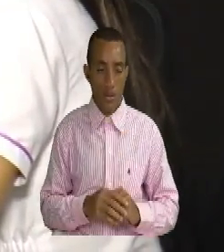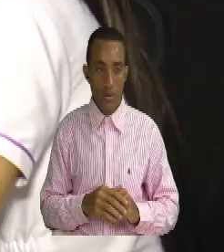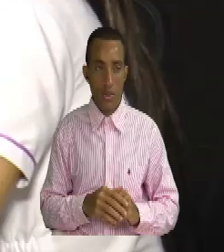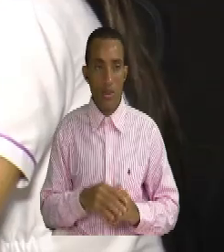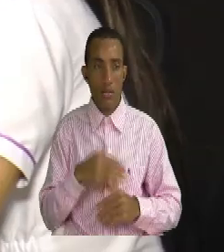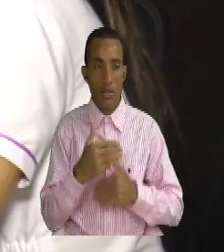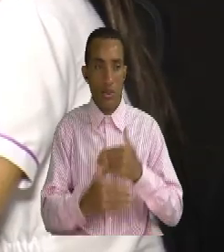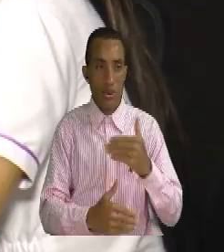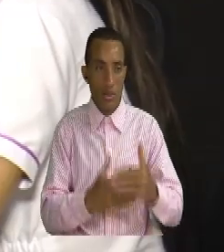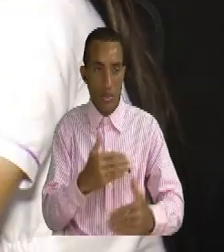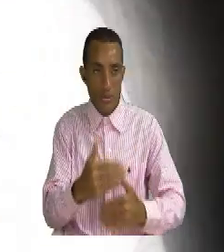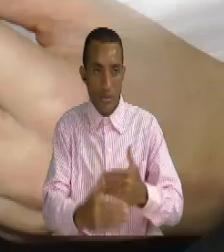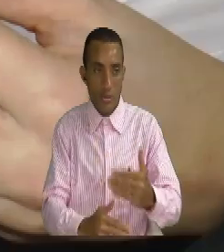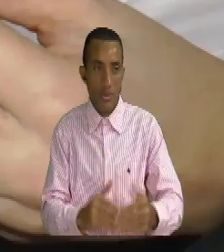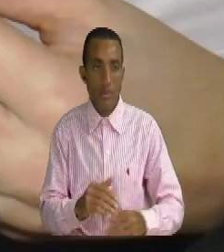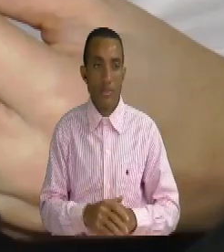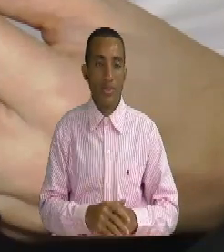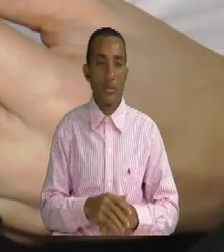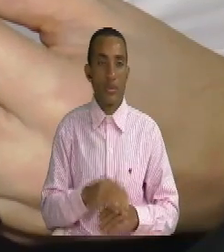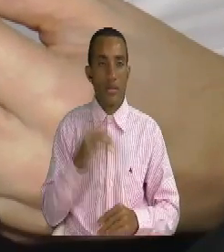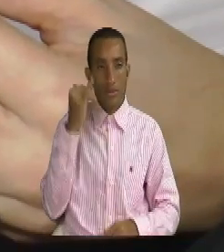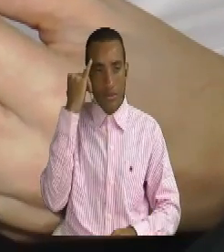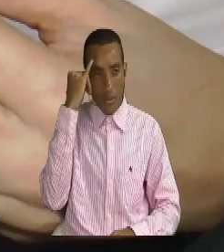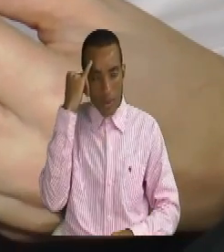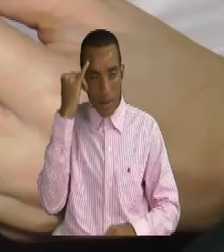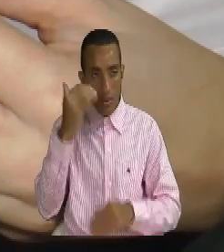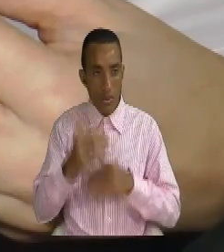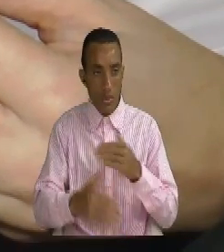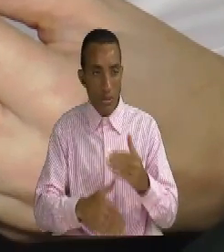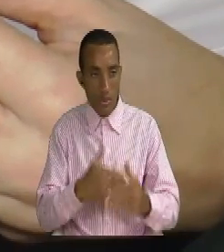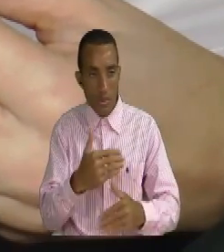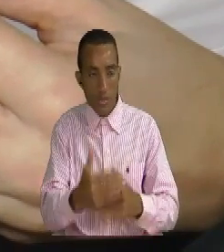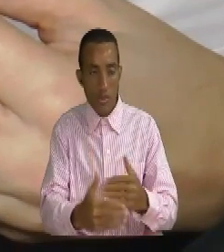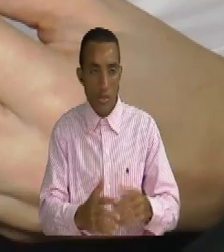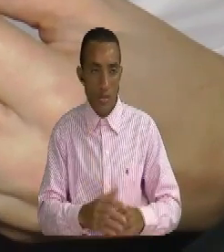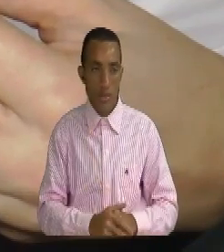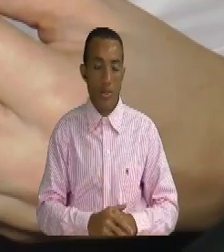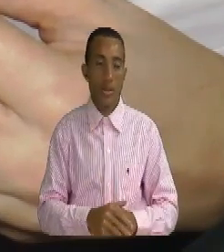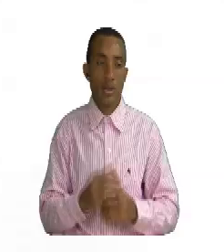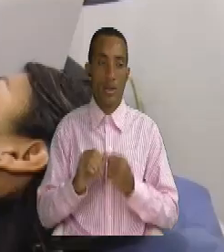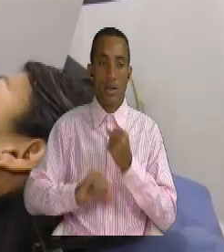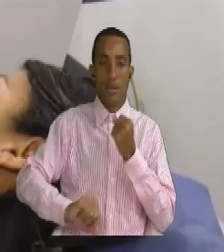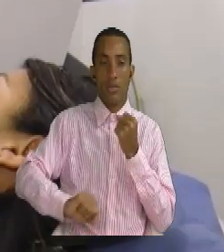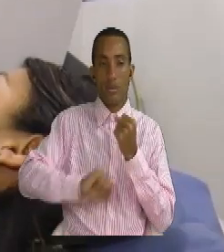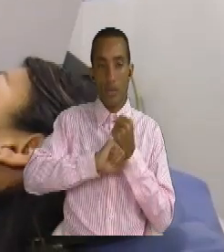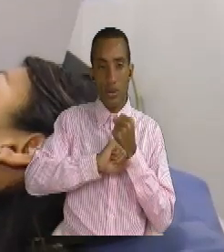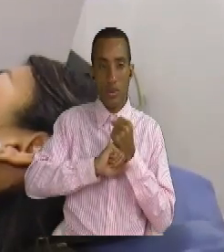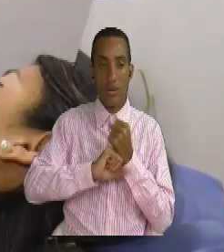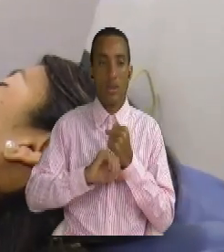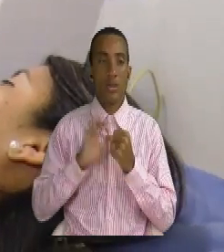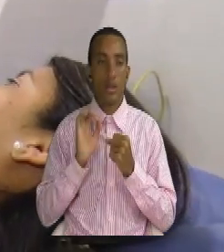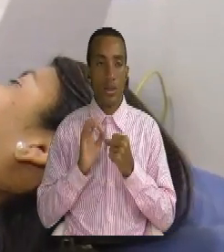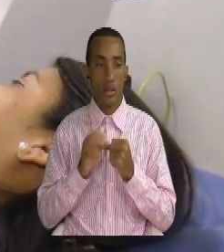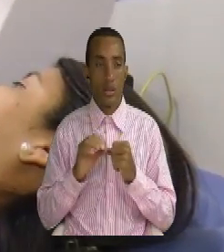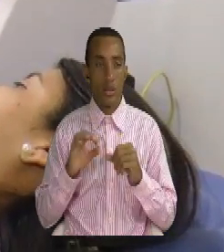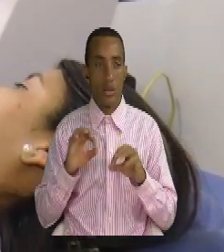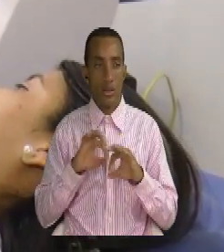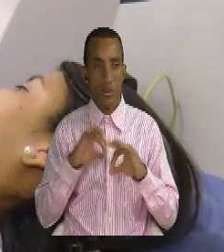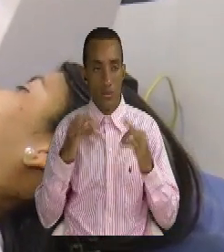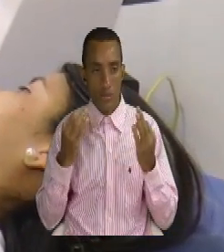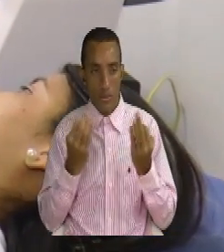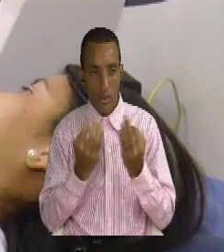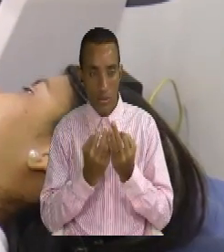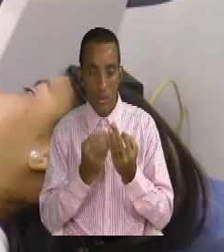poco fuimos fortaleciendo la idea, se fue formando, se fue cogiendo formita y con el apoyo, la verdad, muy, muy constante de la familia, fuimos